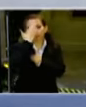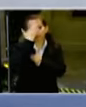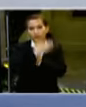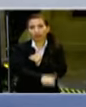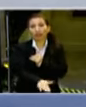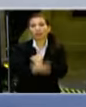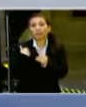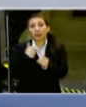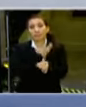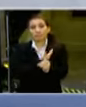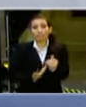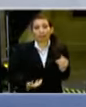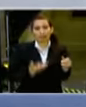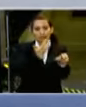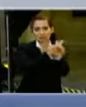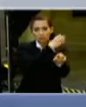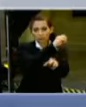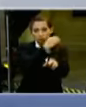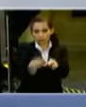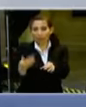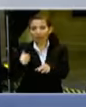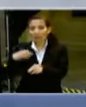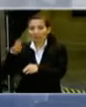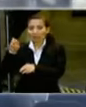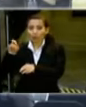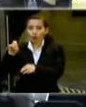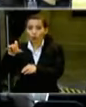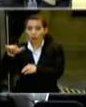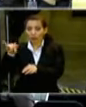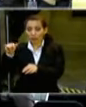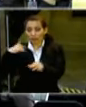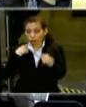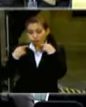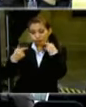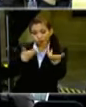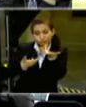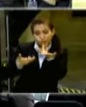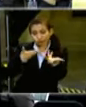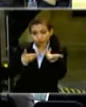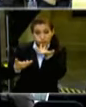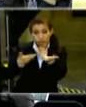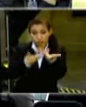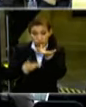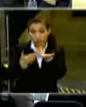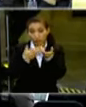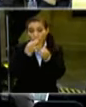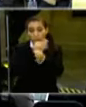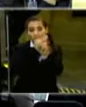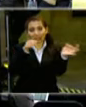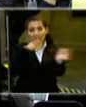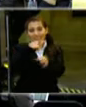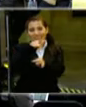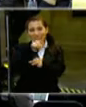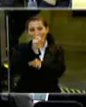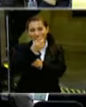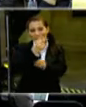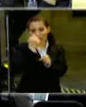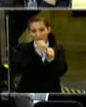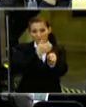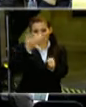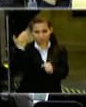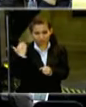que el presidente Obama y el presidente Raúl Castro iban a tener este avenimiento que tuvieron, que se anunció el 17 de diciembre del año